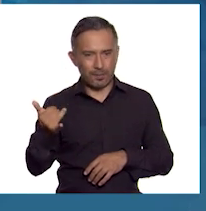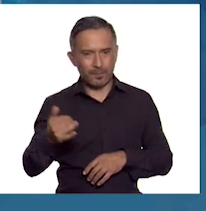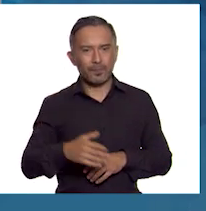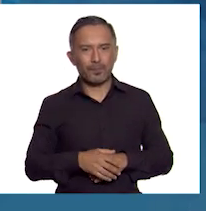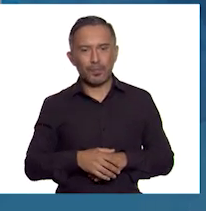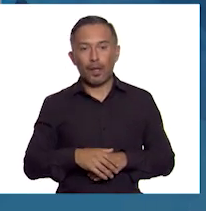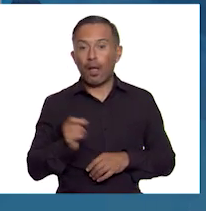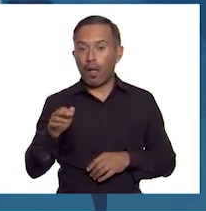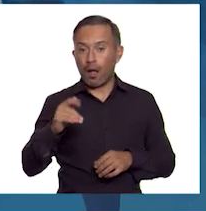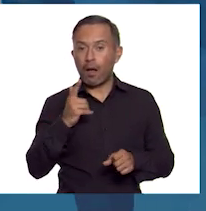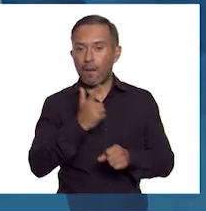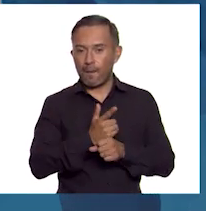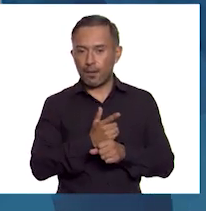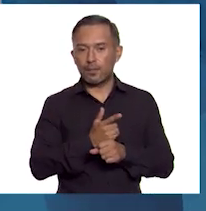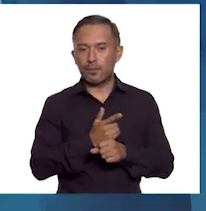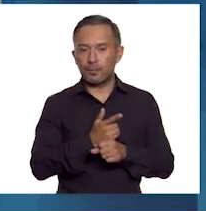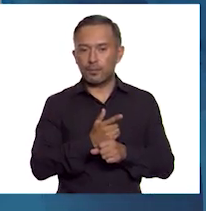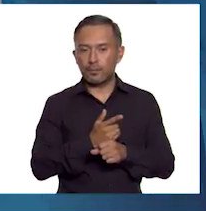hemos identificado al